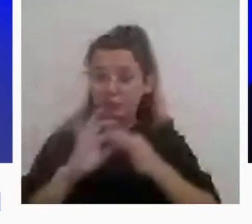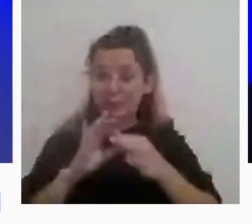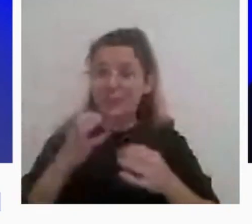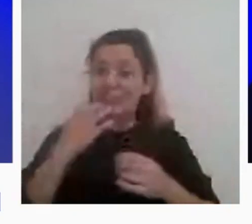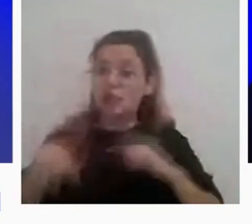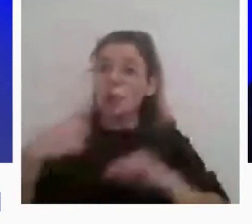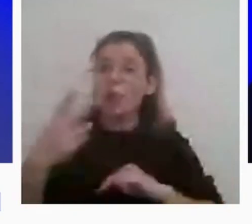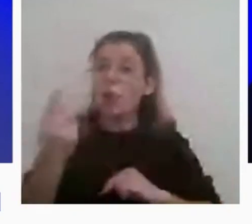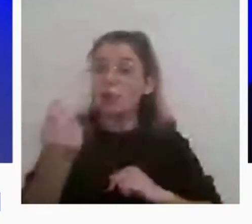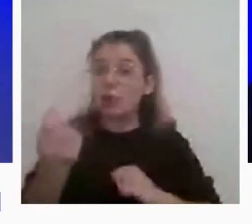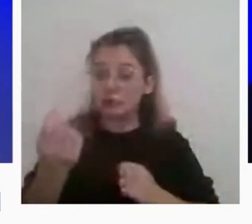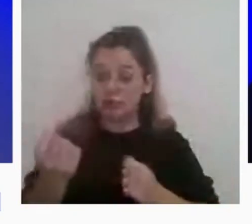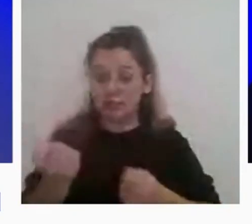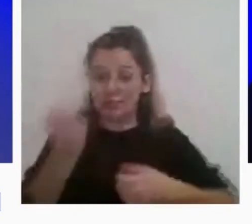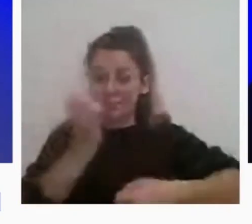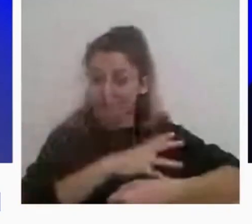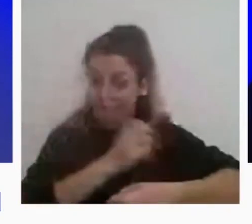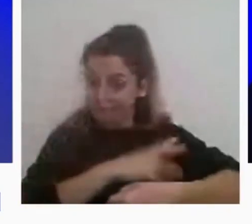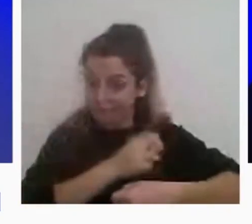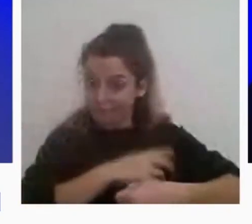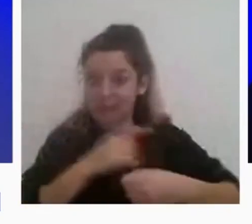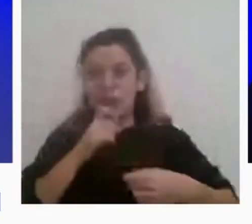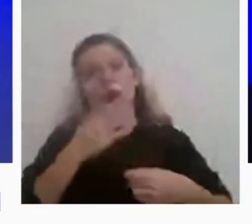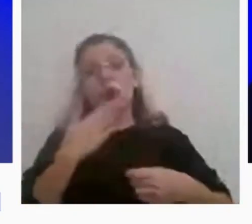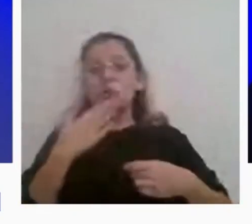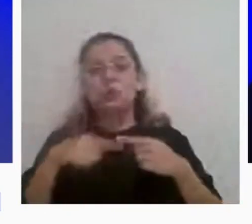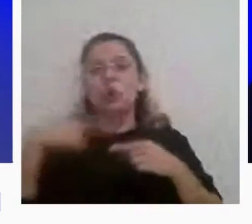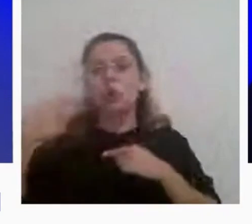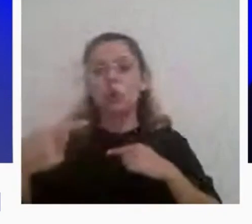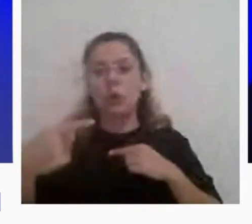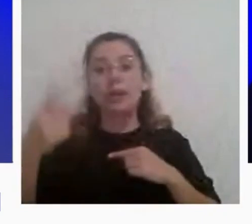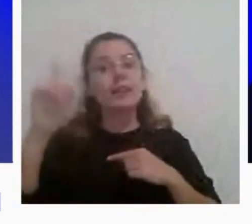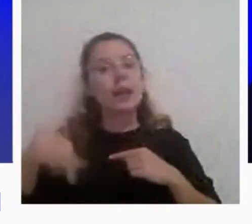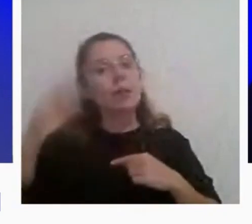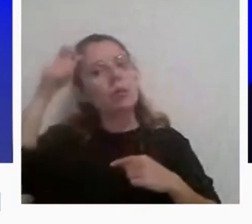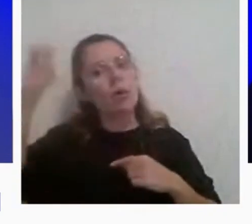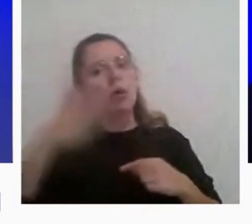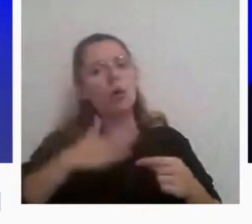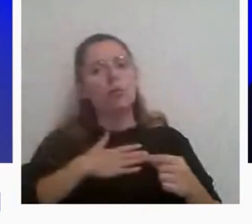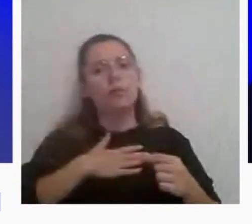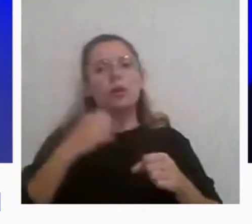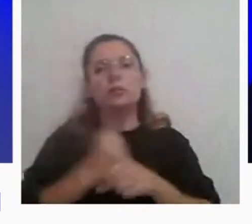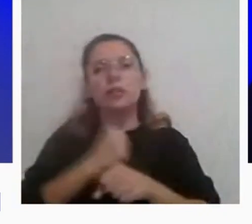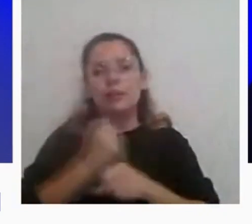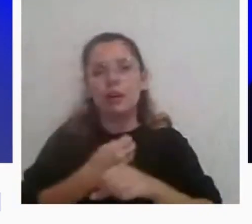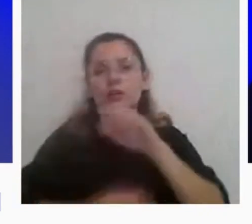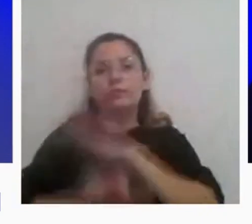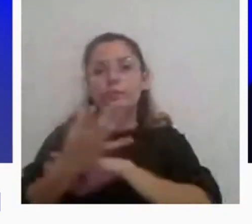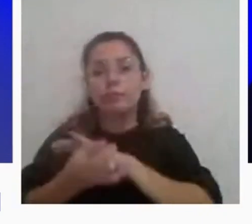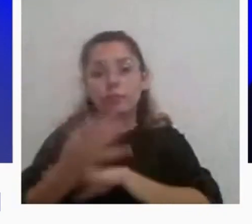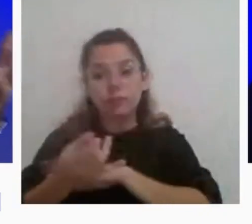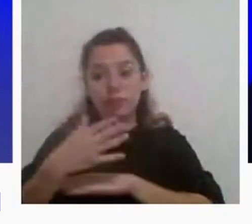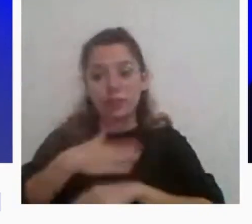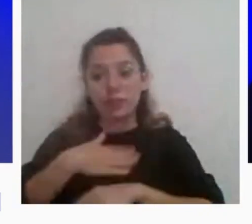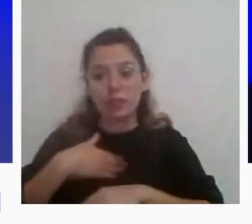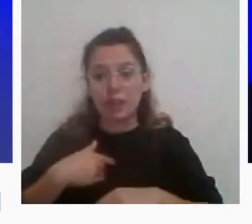no me importa, pero al final crear empleo, también quería crear empleo en mi pueblo. Veía muchos amigos míos y amigas con unas capacidades enormes, con